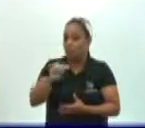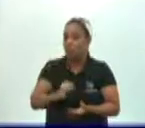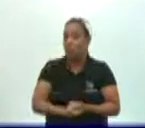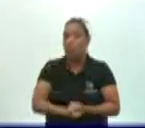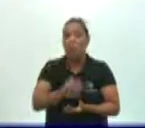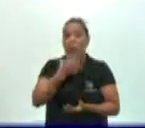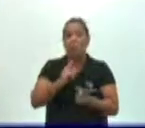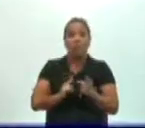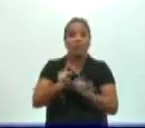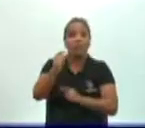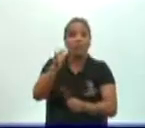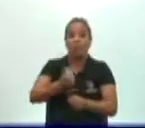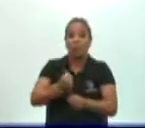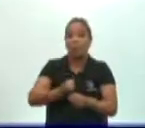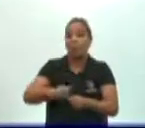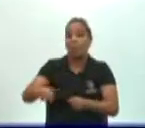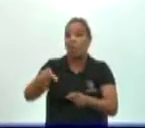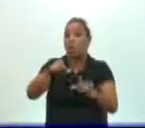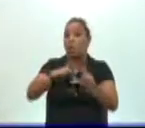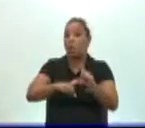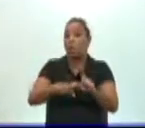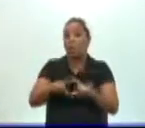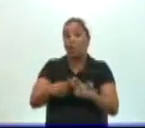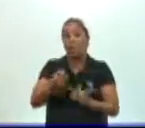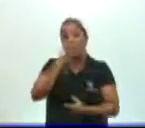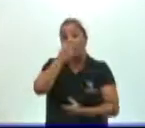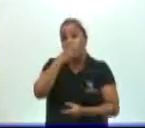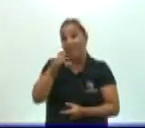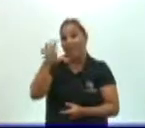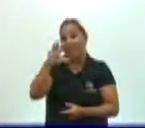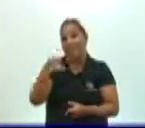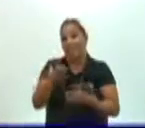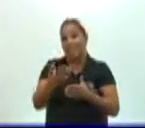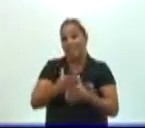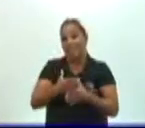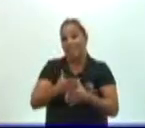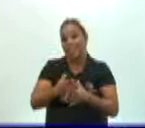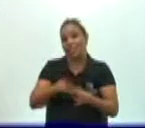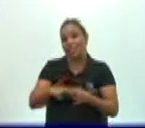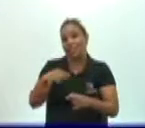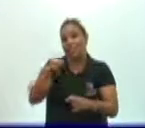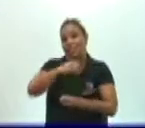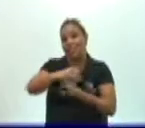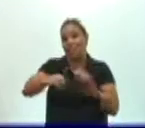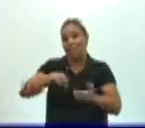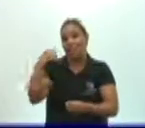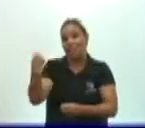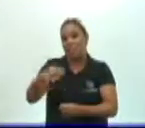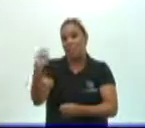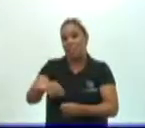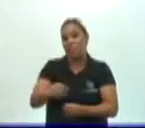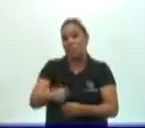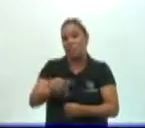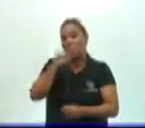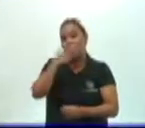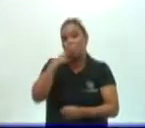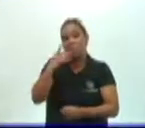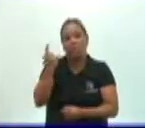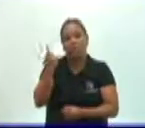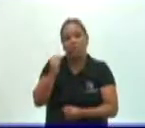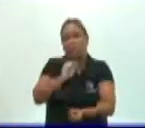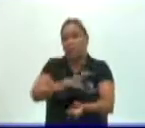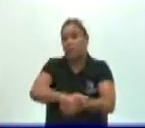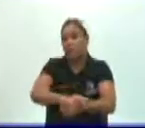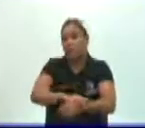Sin embargo, para África es diferente porque va a cambiar la explotación en África. Ya no necesita la trata de esclavos, sino